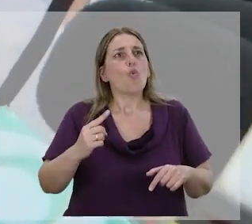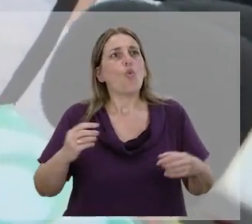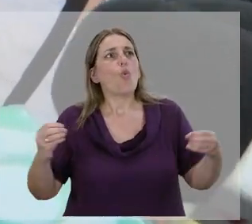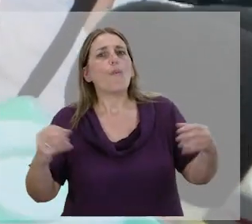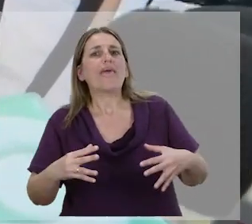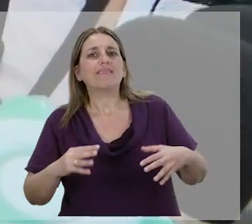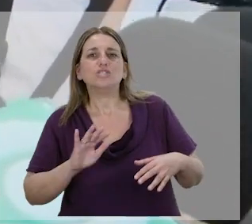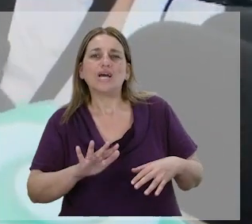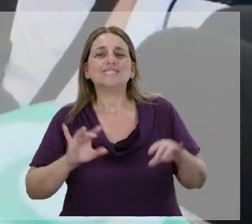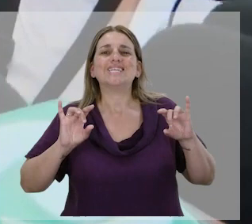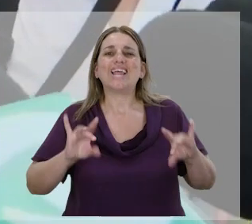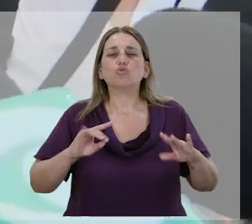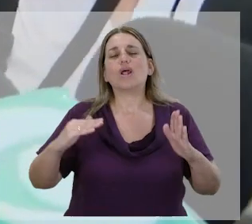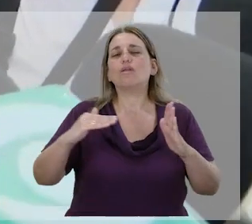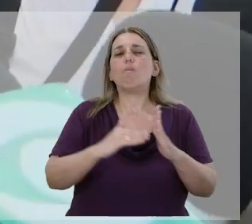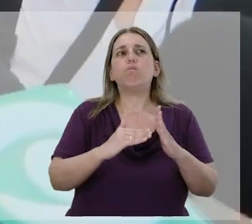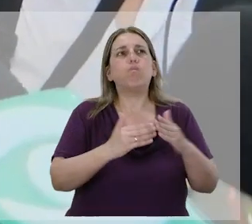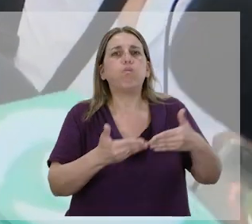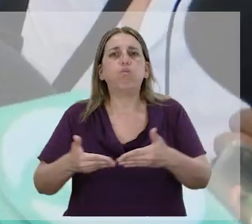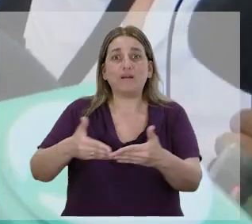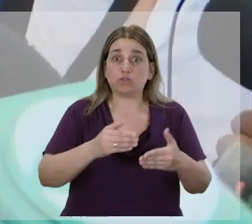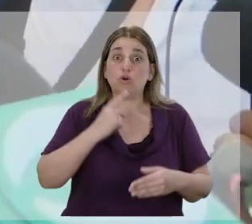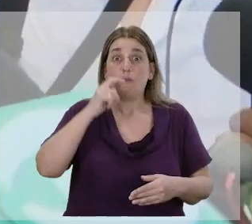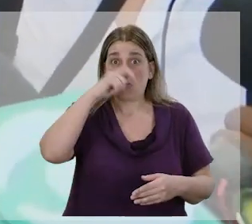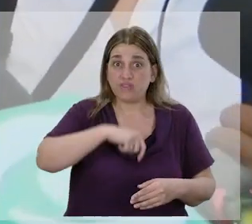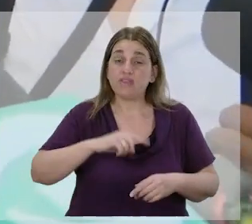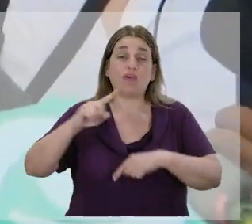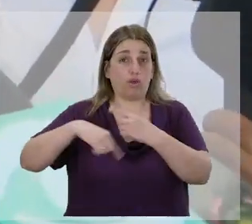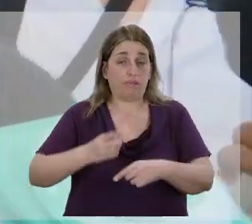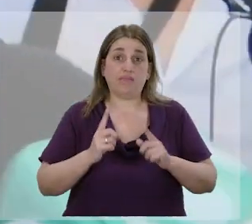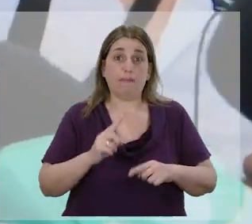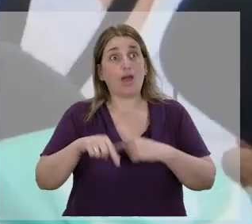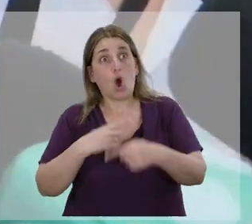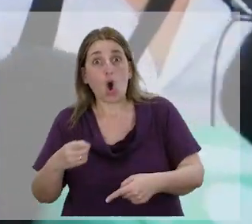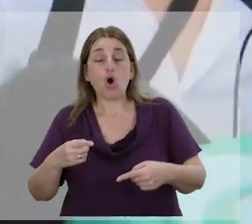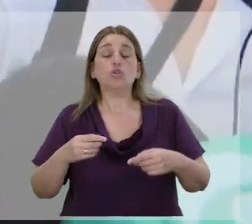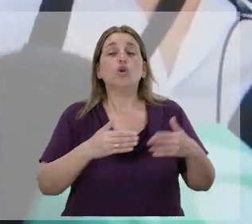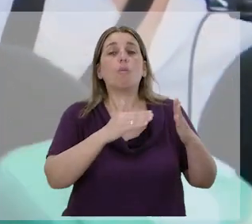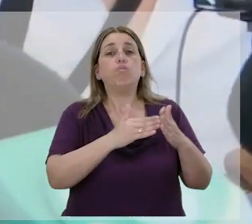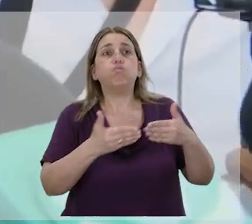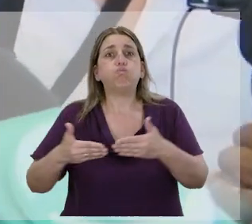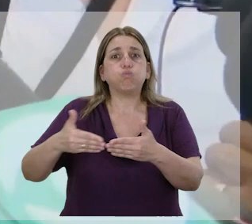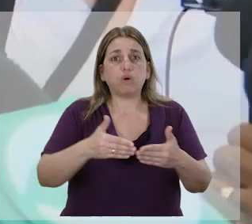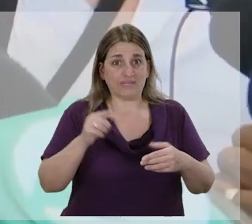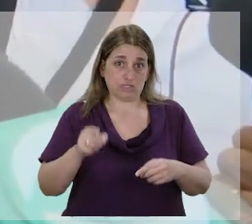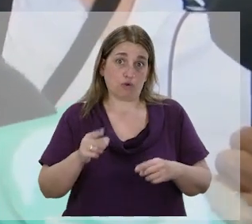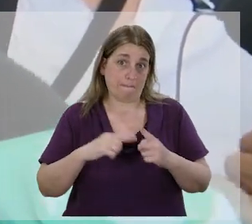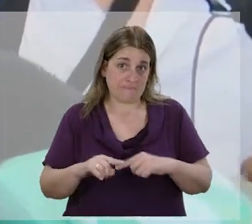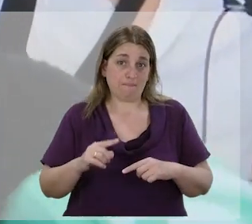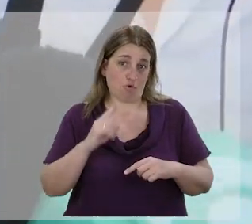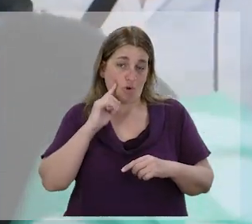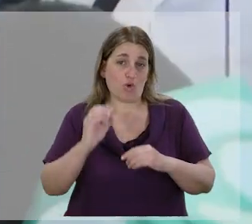una bendición natural que son sus puertos. El puerto de Montevideo y después otros puertos como el de Nueva